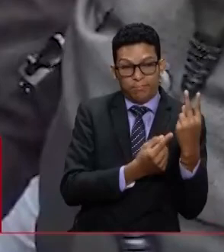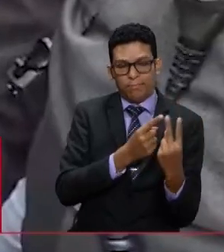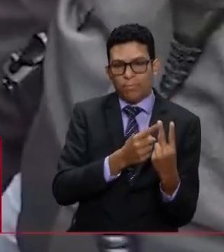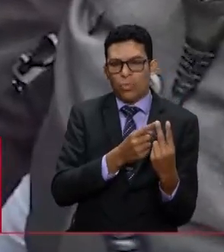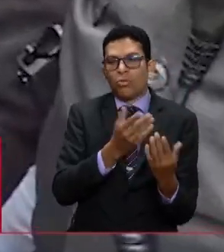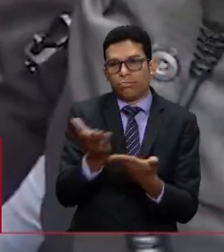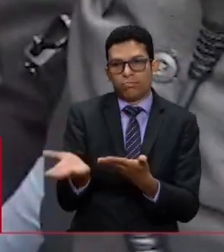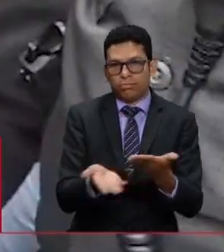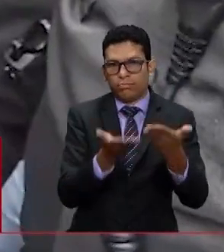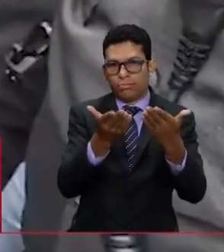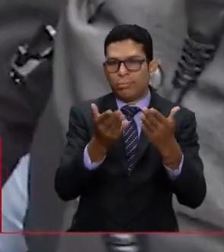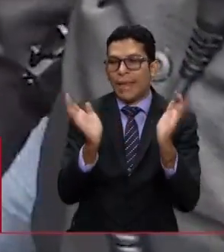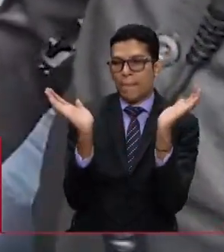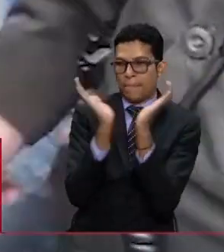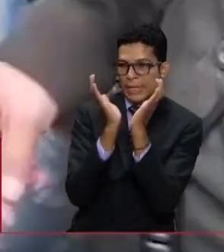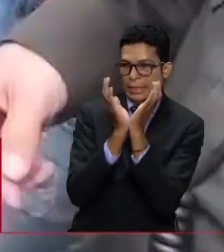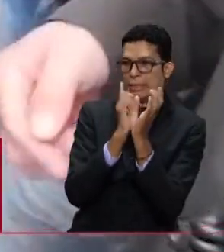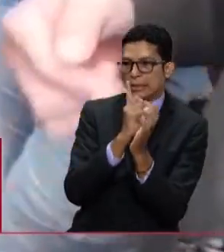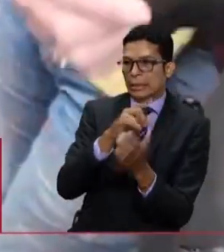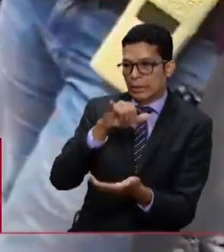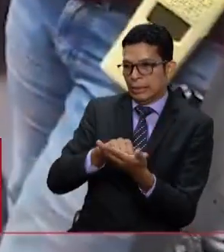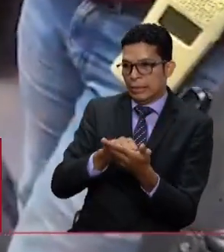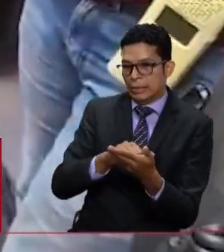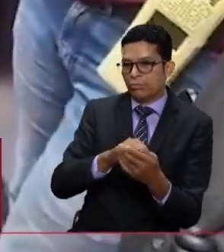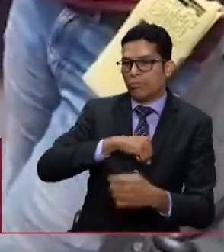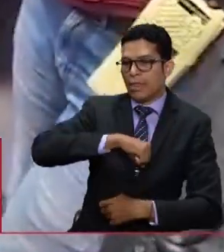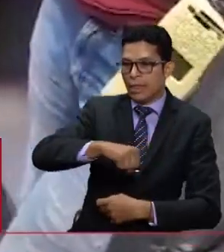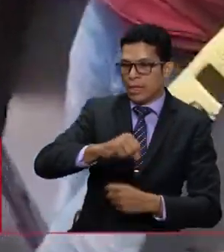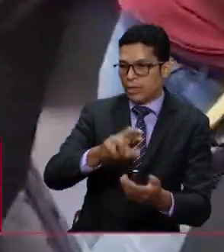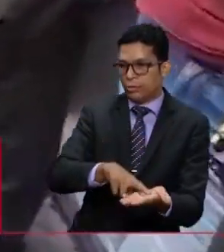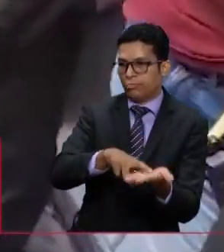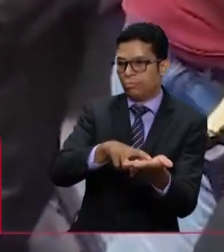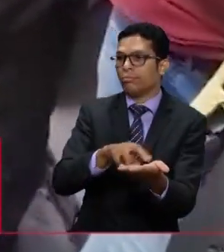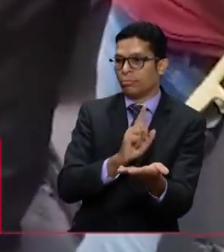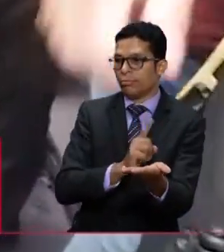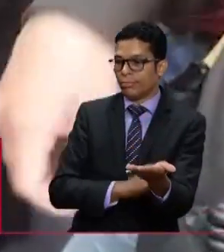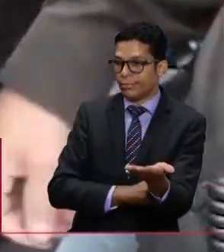dejar a disposición de Bienestar Familiar para que les restablezcan los derechos.